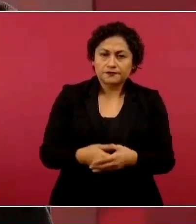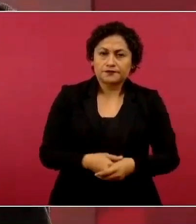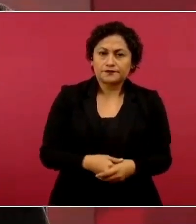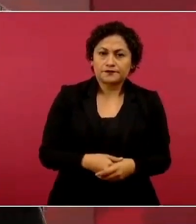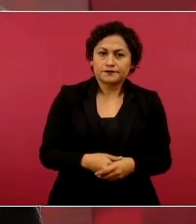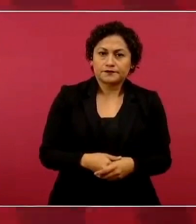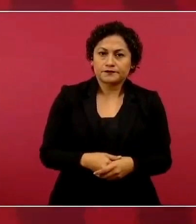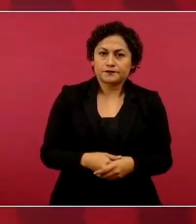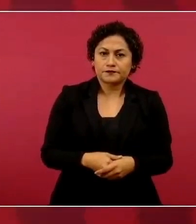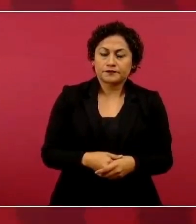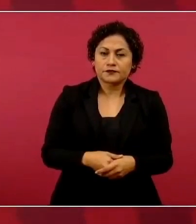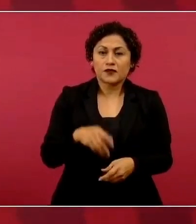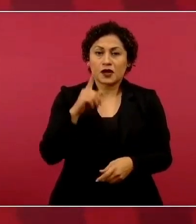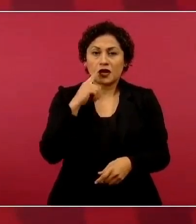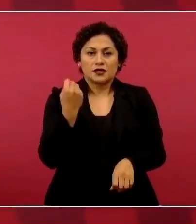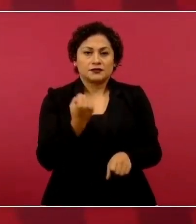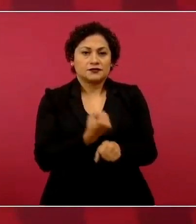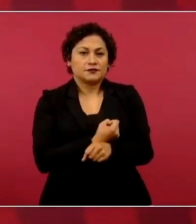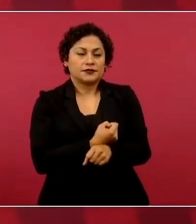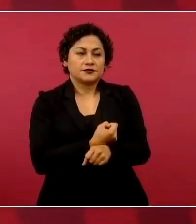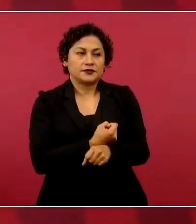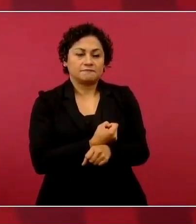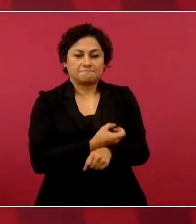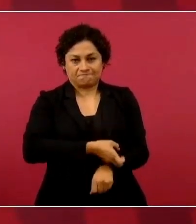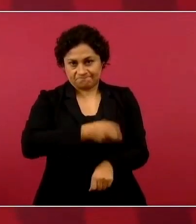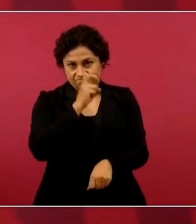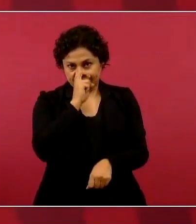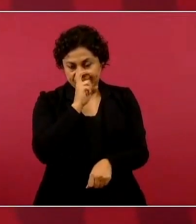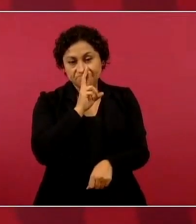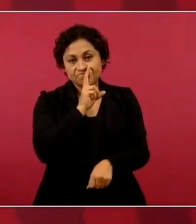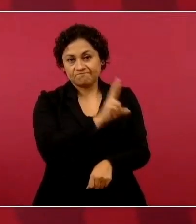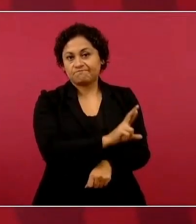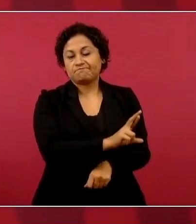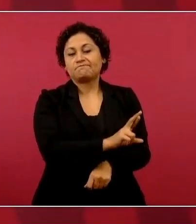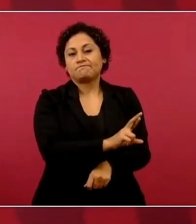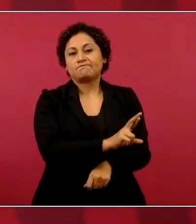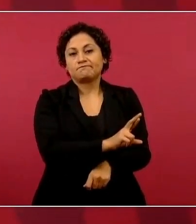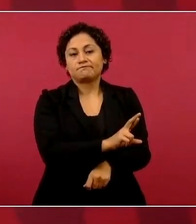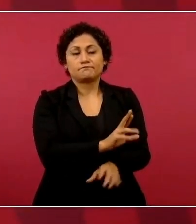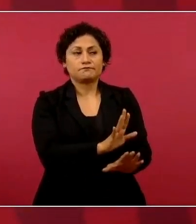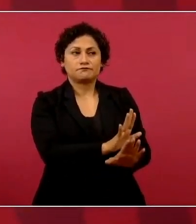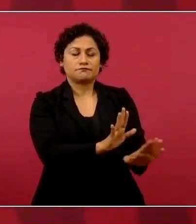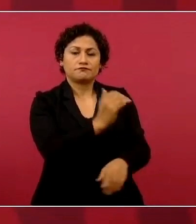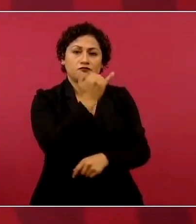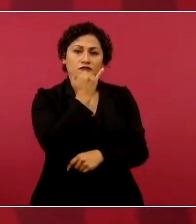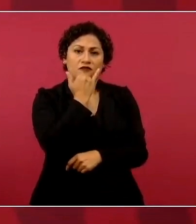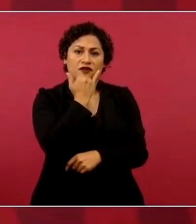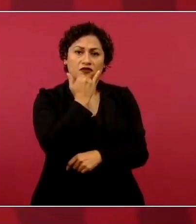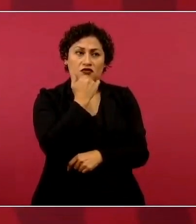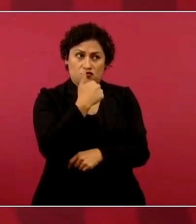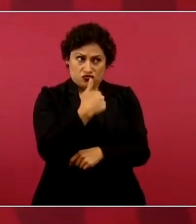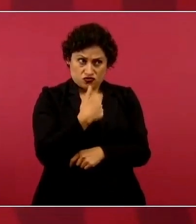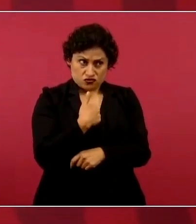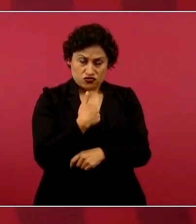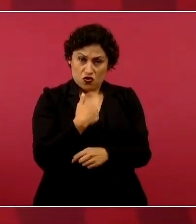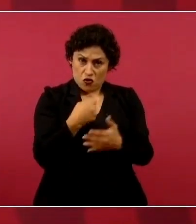La respuesta de Zapata fue muy fuerte: yo no estoy en la revolución para hacerme